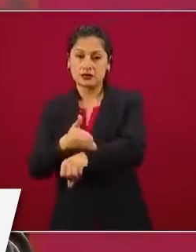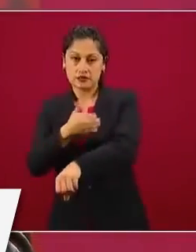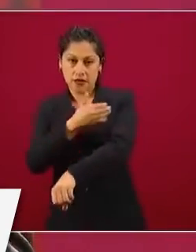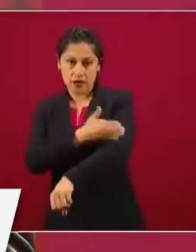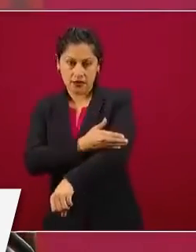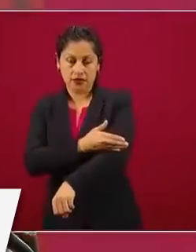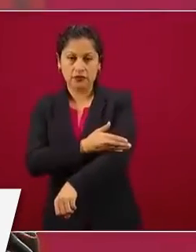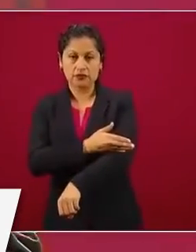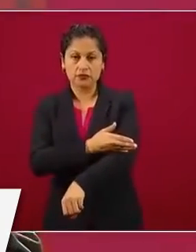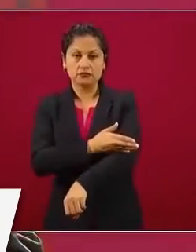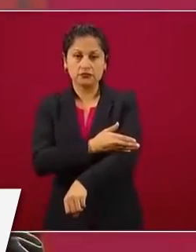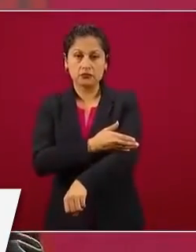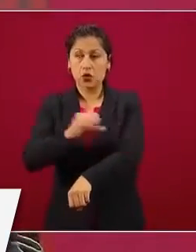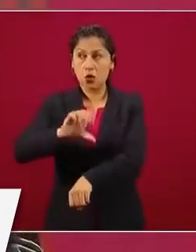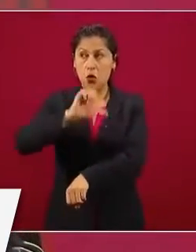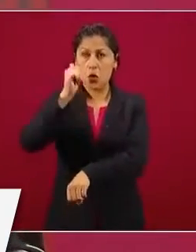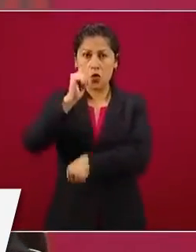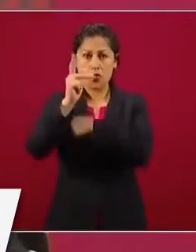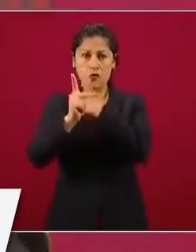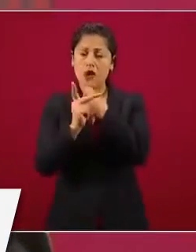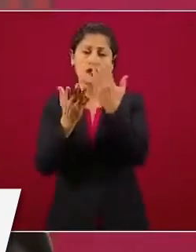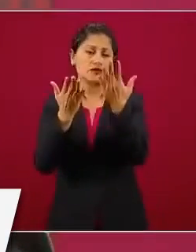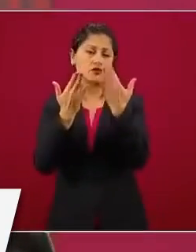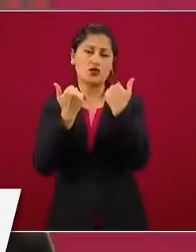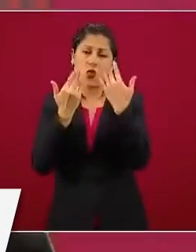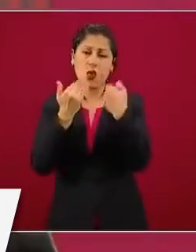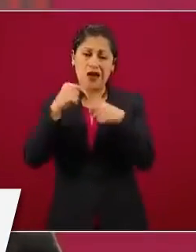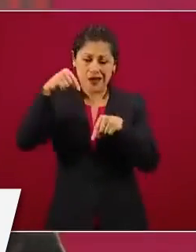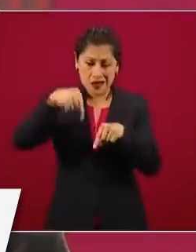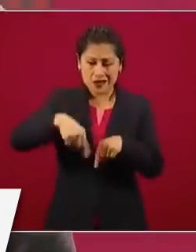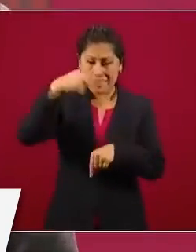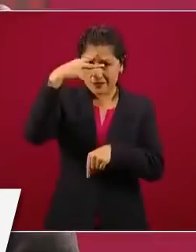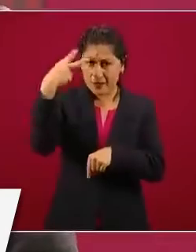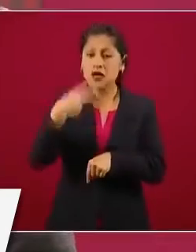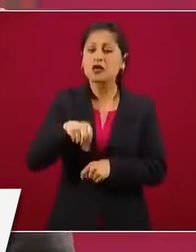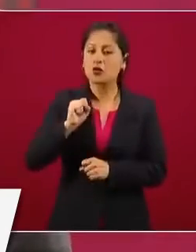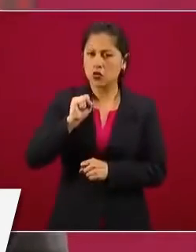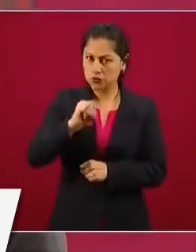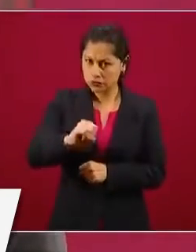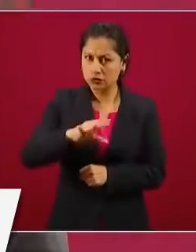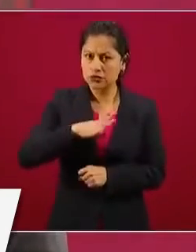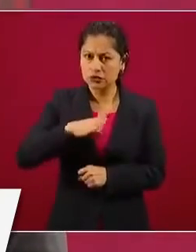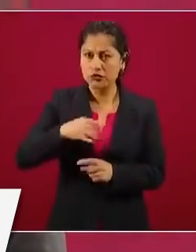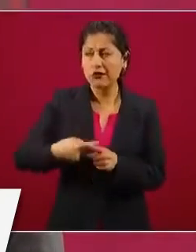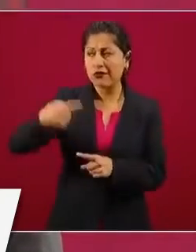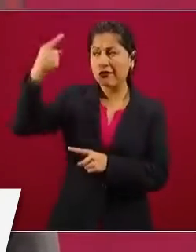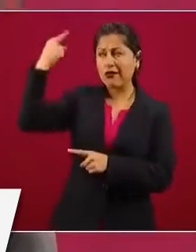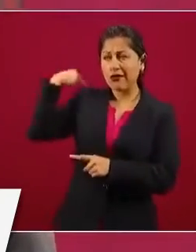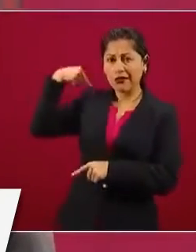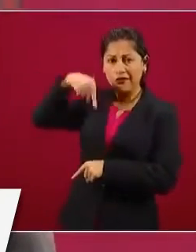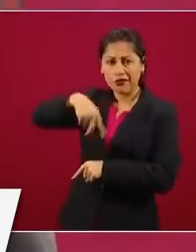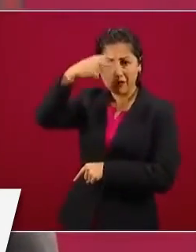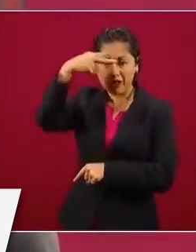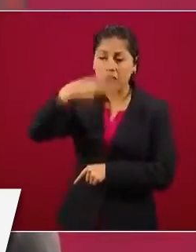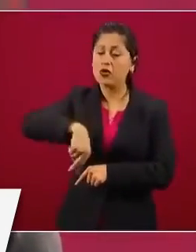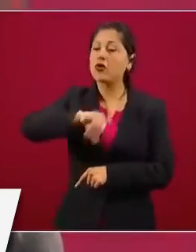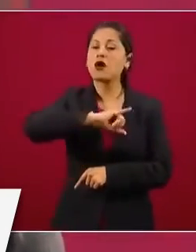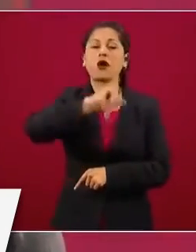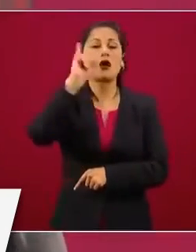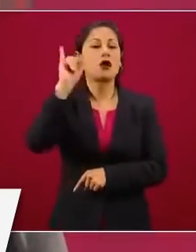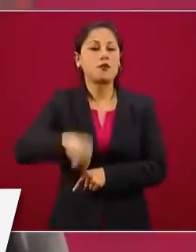Y nunca en la historia de México, ni siquiera la mitad de esa superficie.